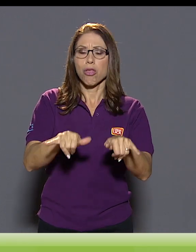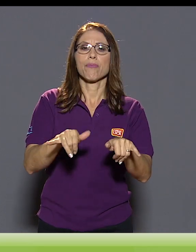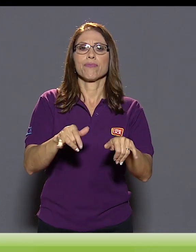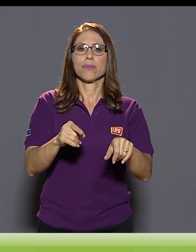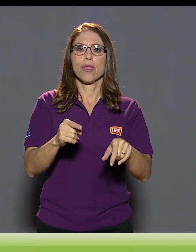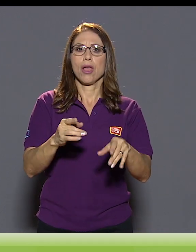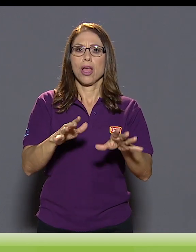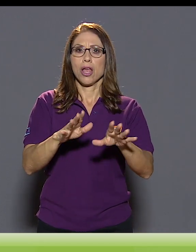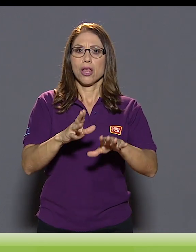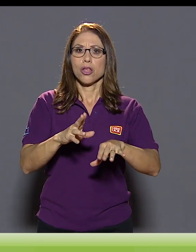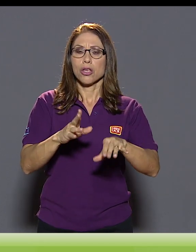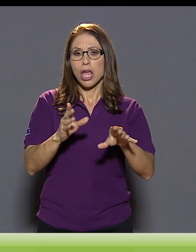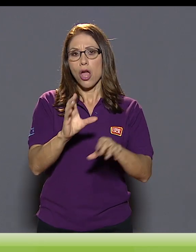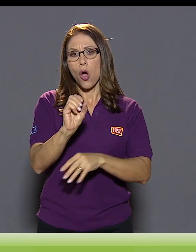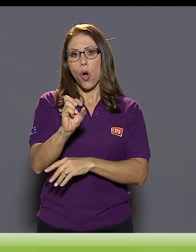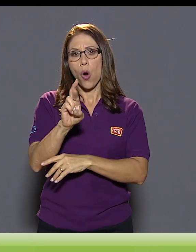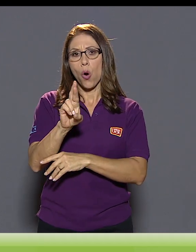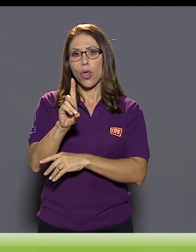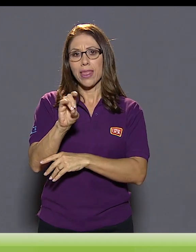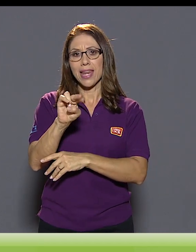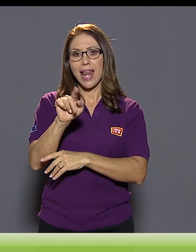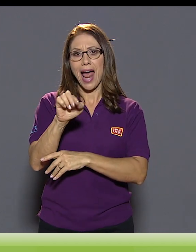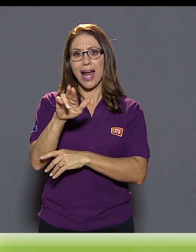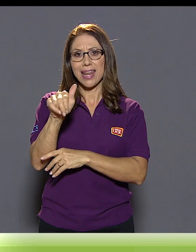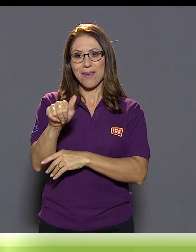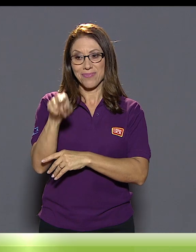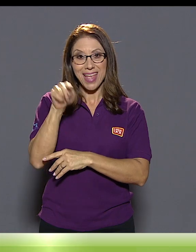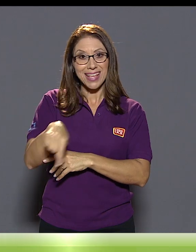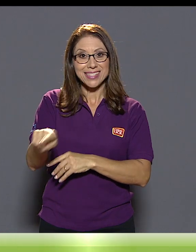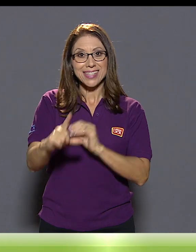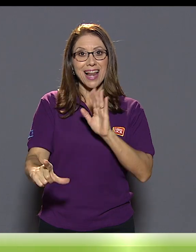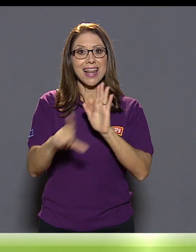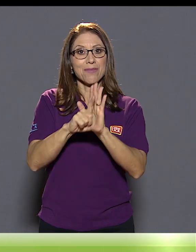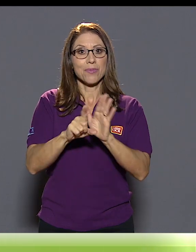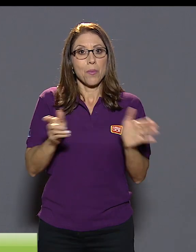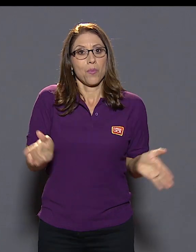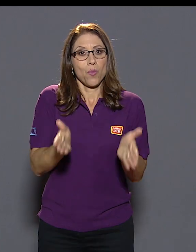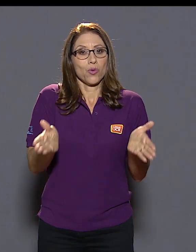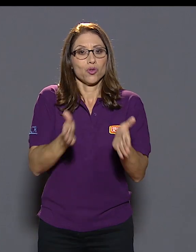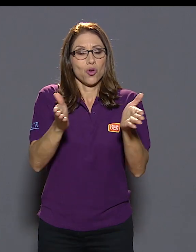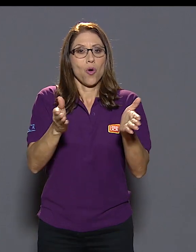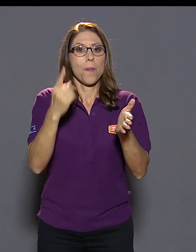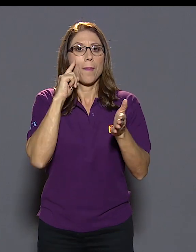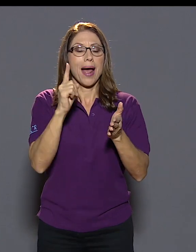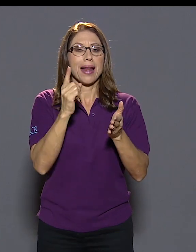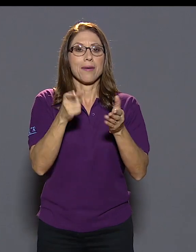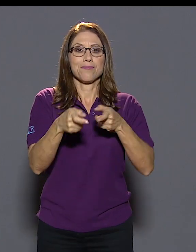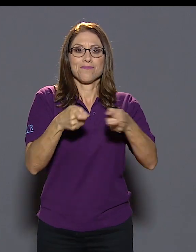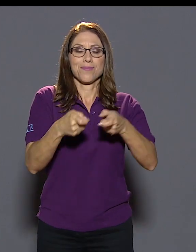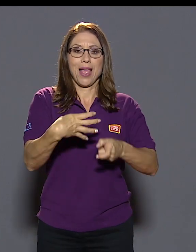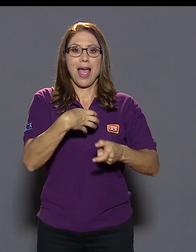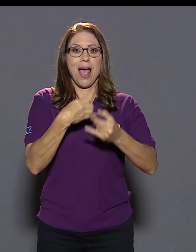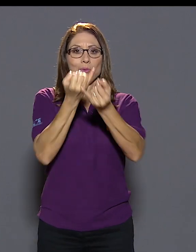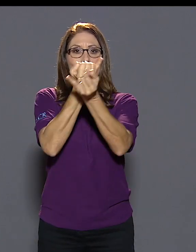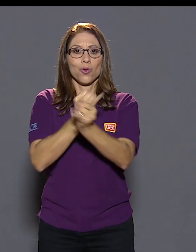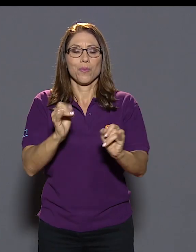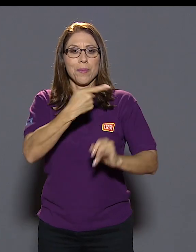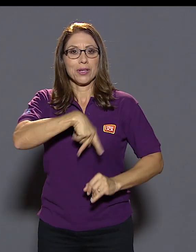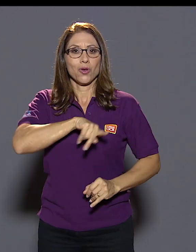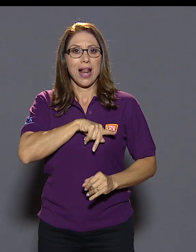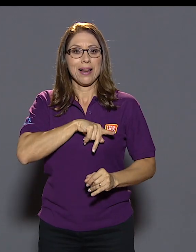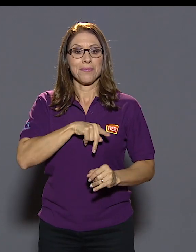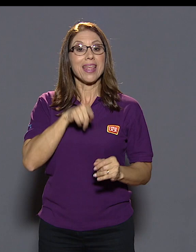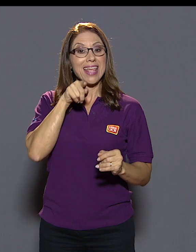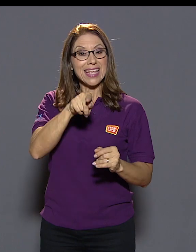ordinaria, ¿verdad? De este rango ordinario, que fue la Ley para la Promoción de la Autonomía Personal, que viniera a armonizar todo